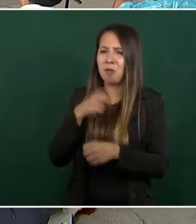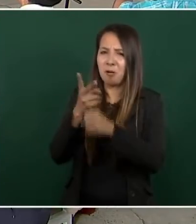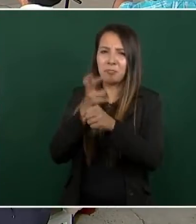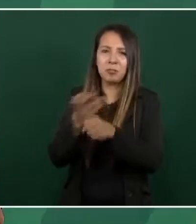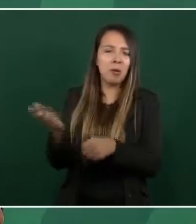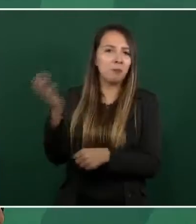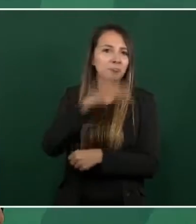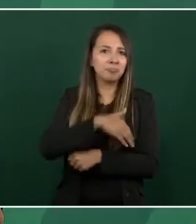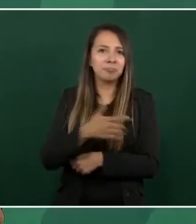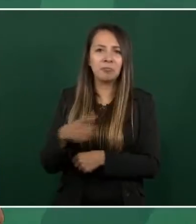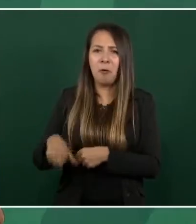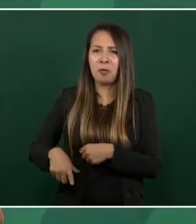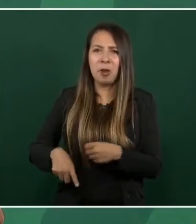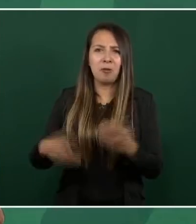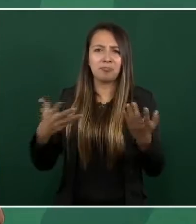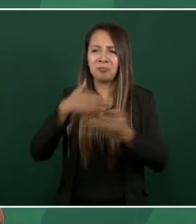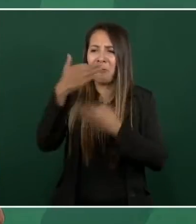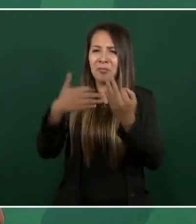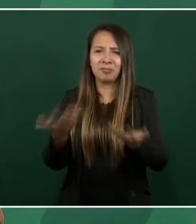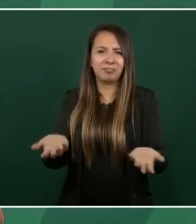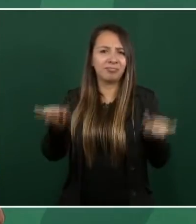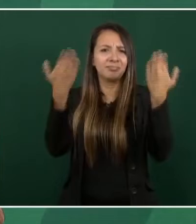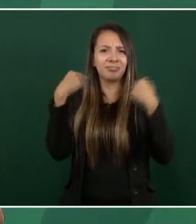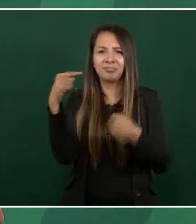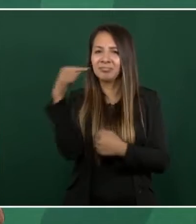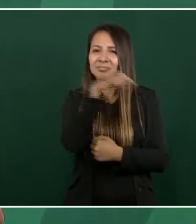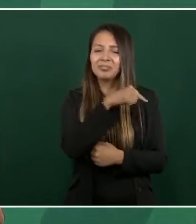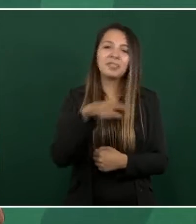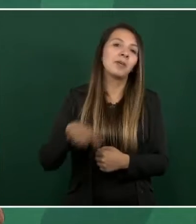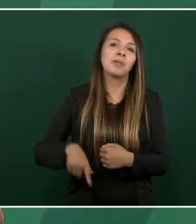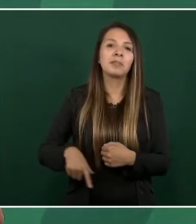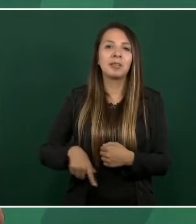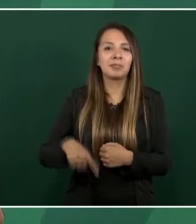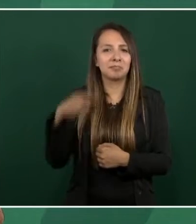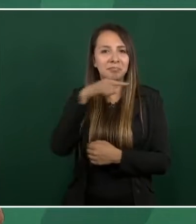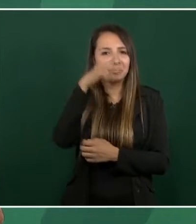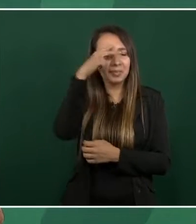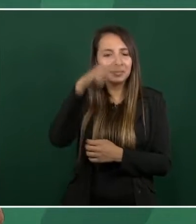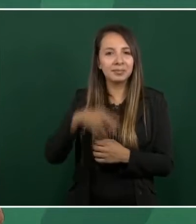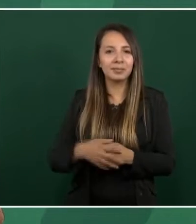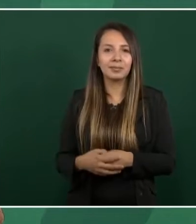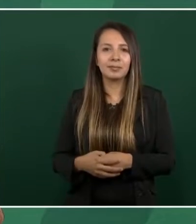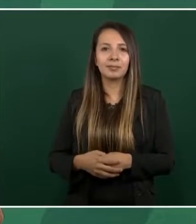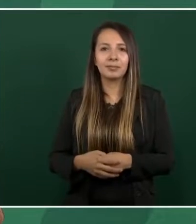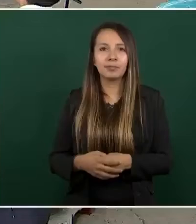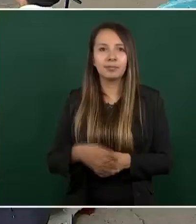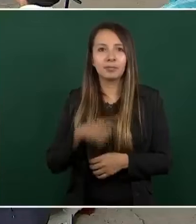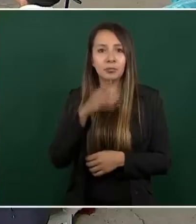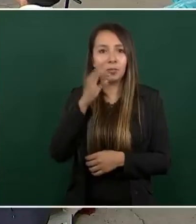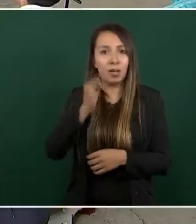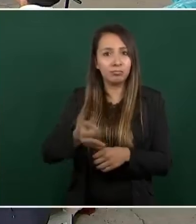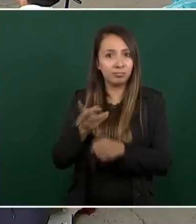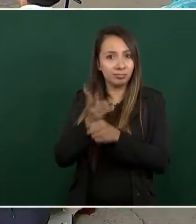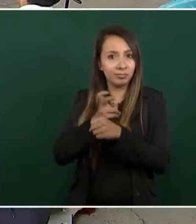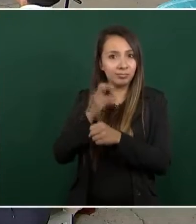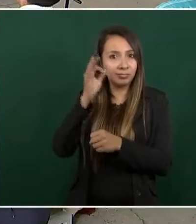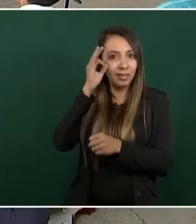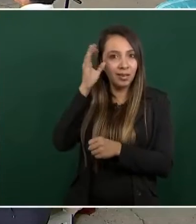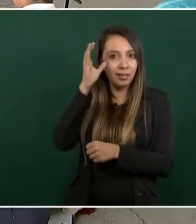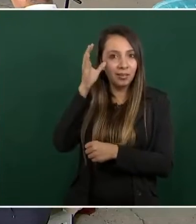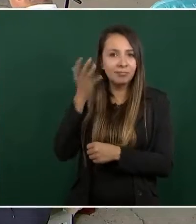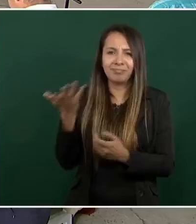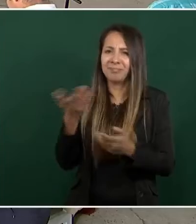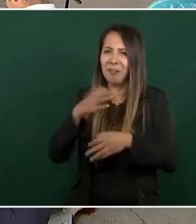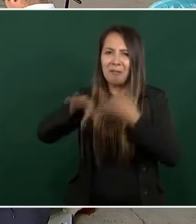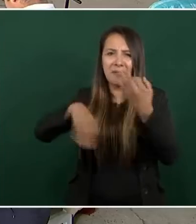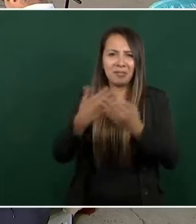a los demás, a todos, que vayan allá. Los invito. Por eso me los invito a todos, a